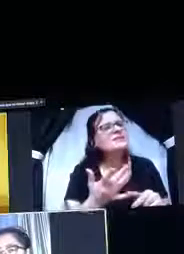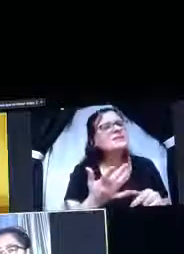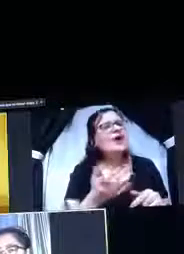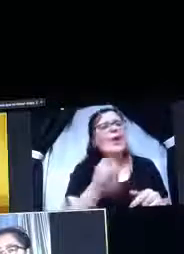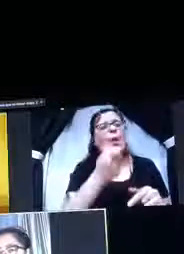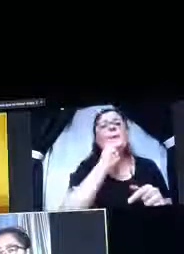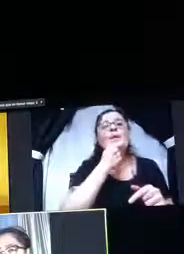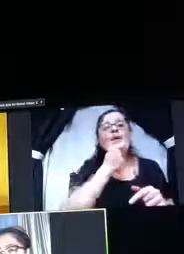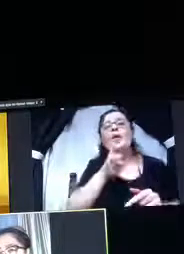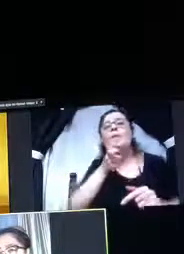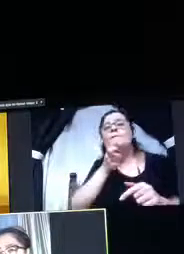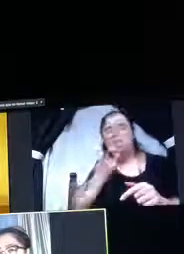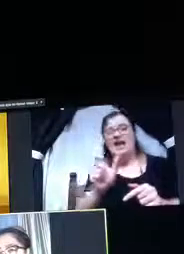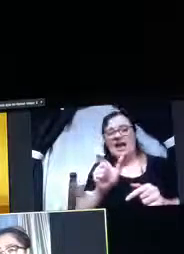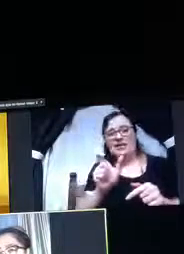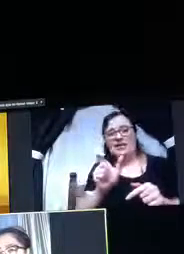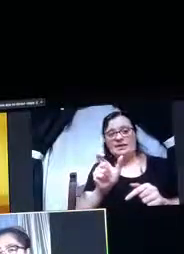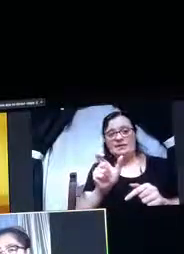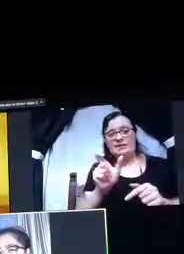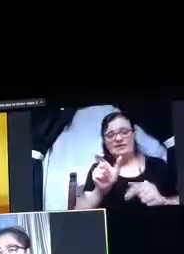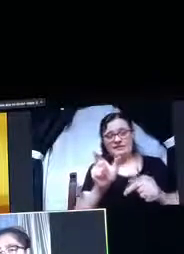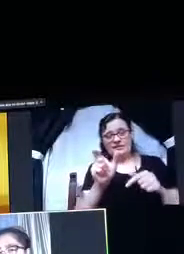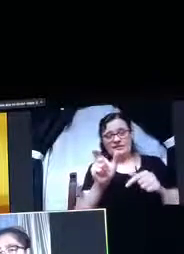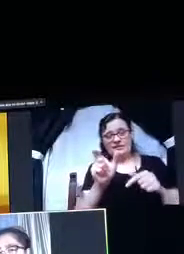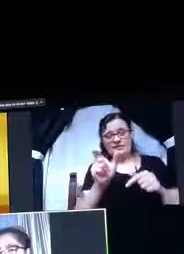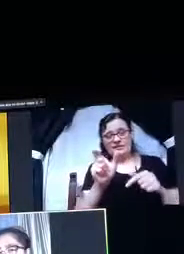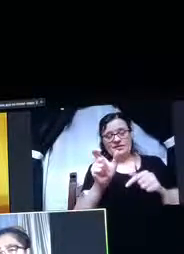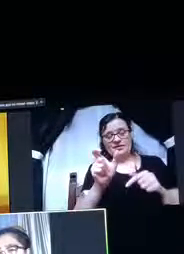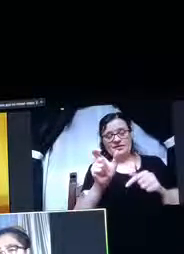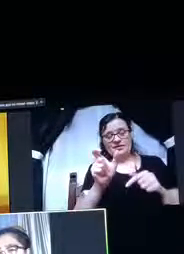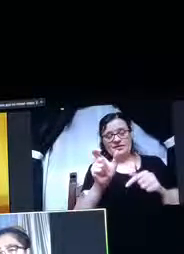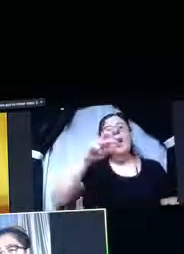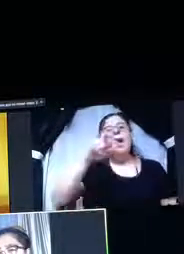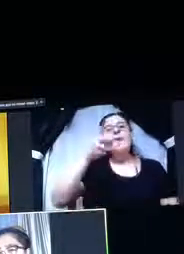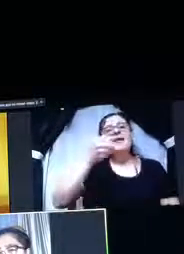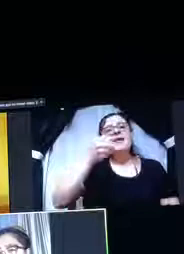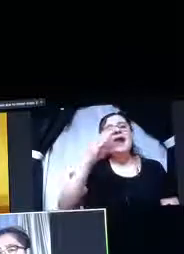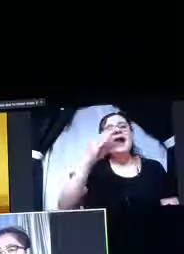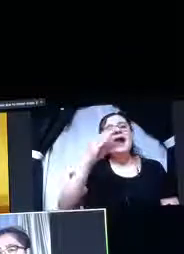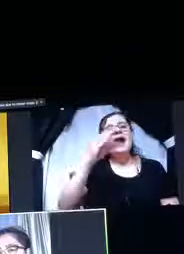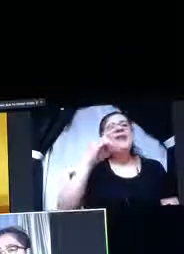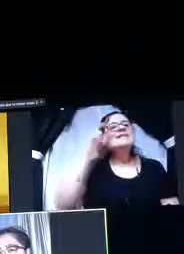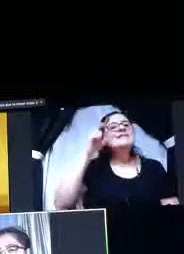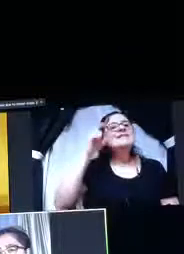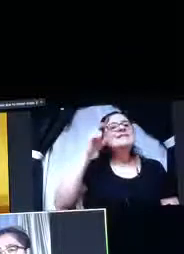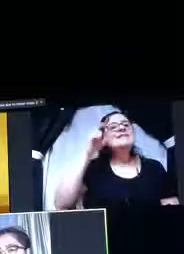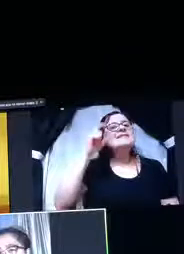enfermo o la emoción de tener que estar más calmo, ¿no? Entonces,